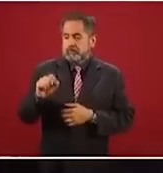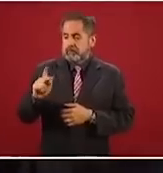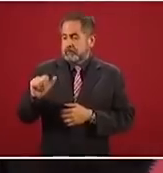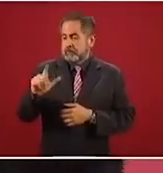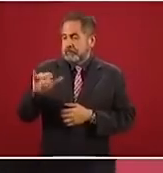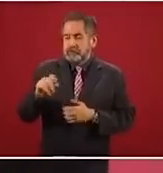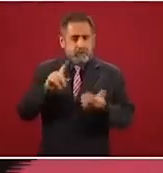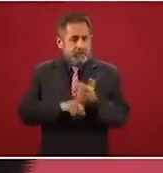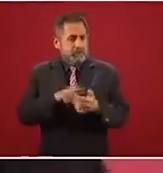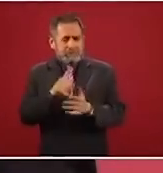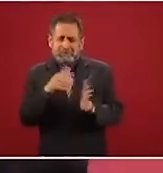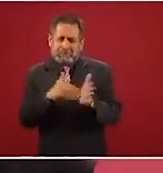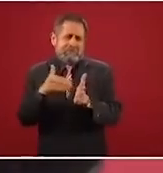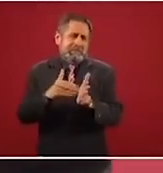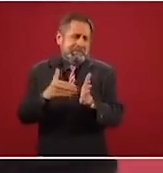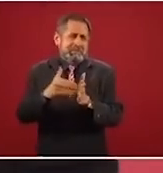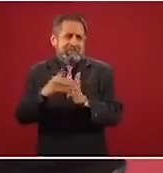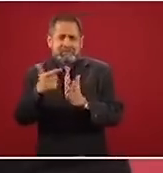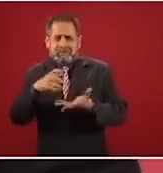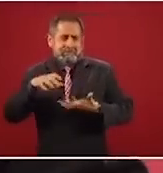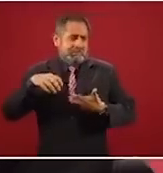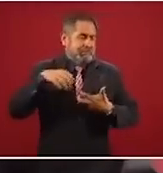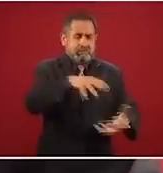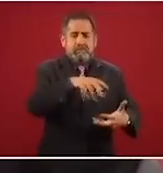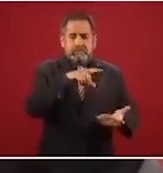costó miles de millones de pesos, en